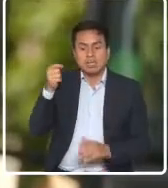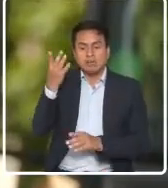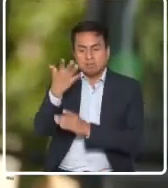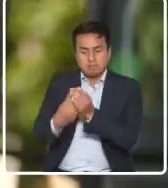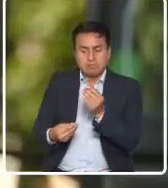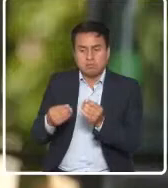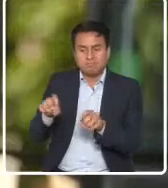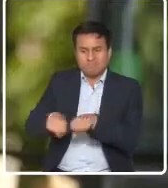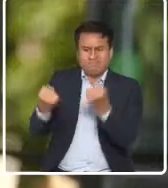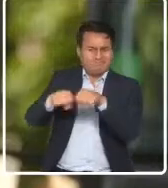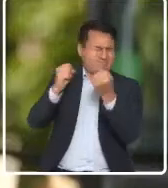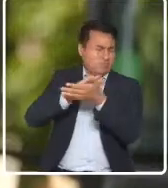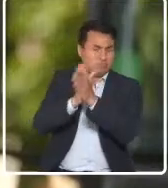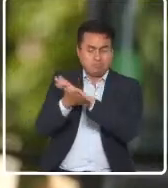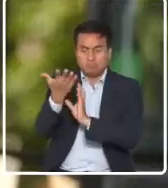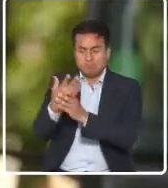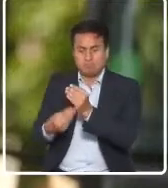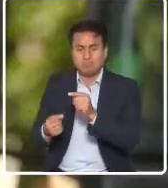nada.